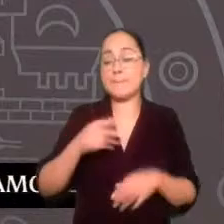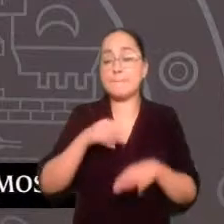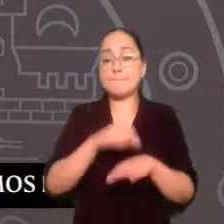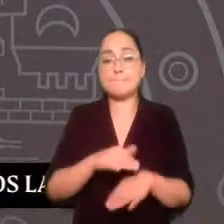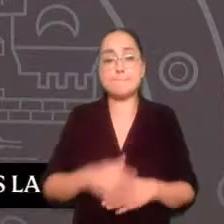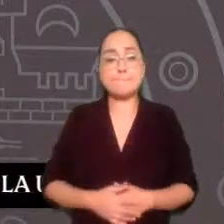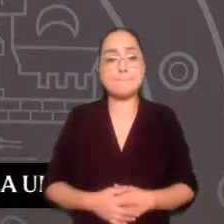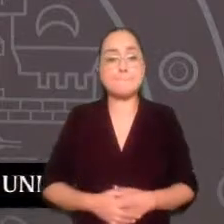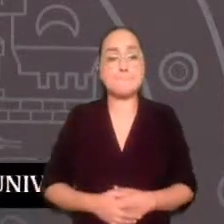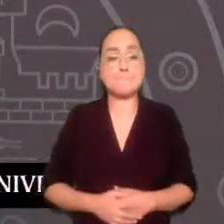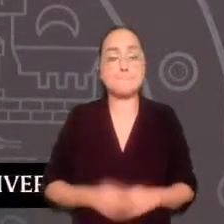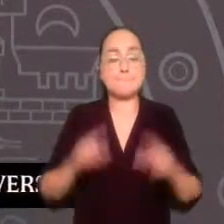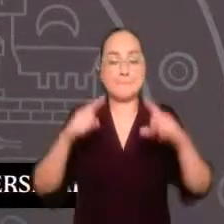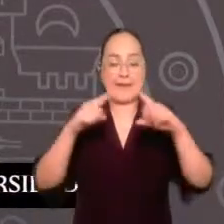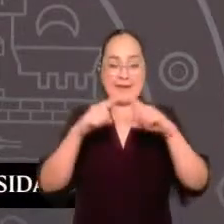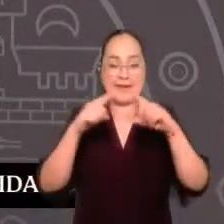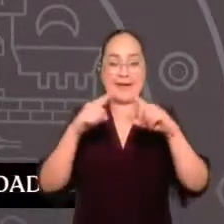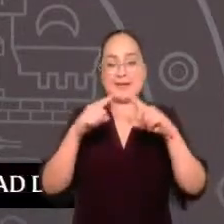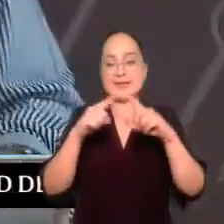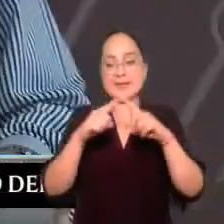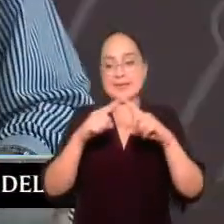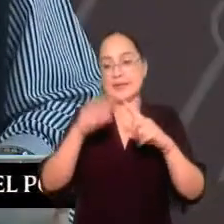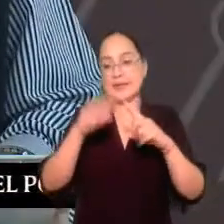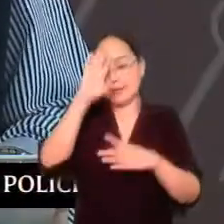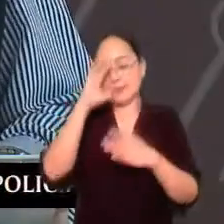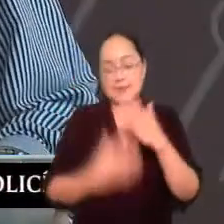la iglesia. A ver,